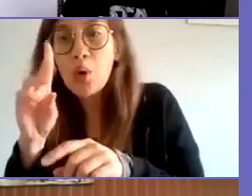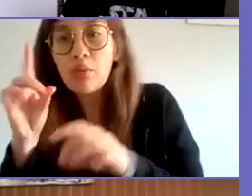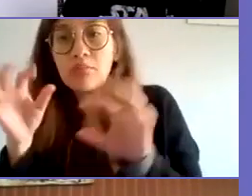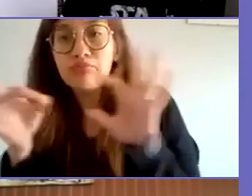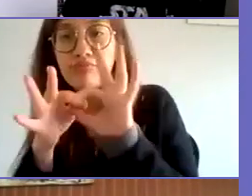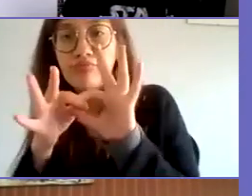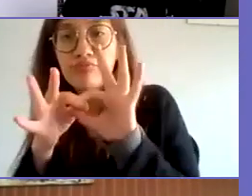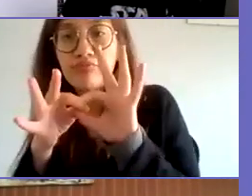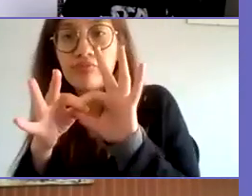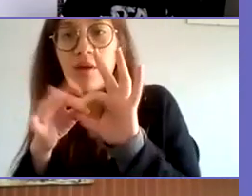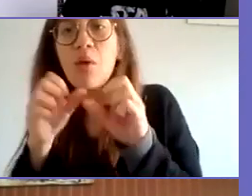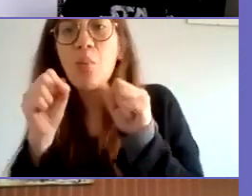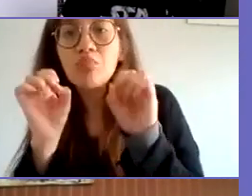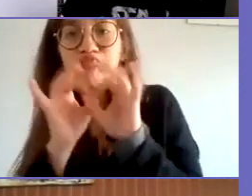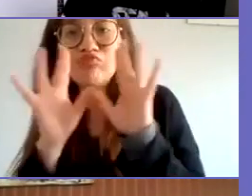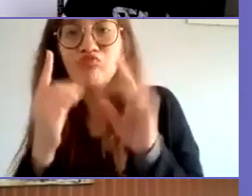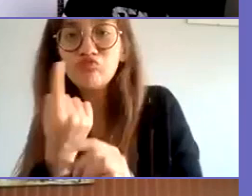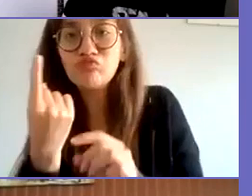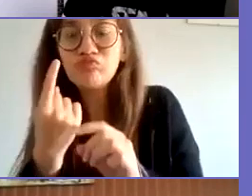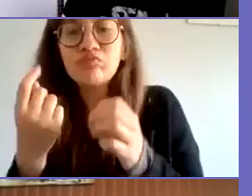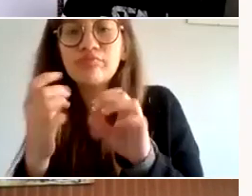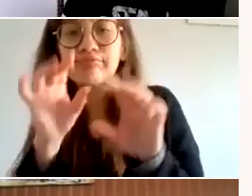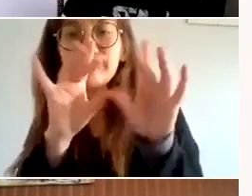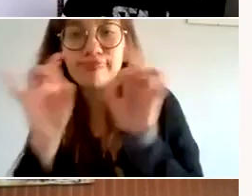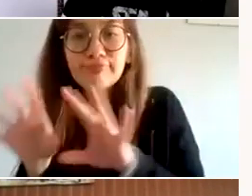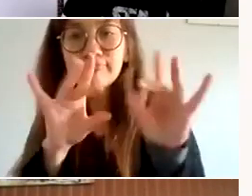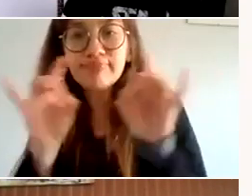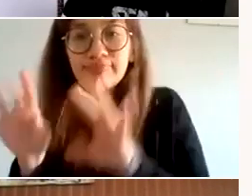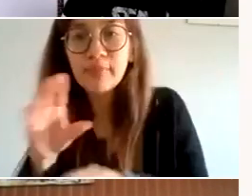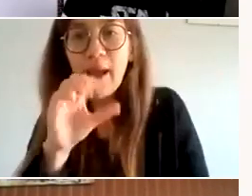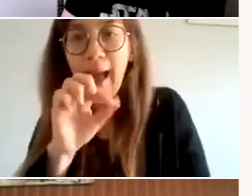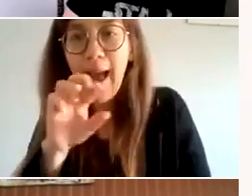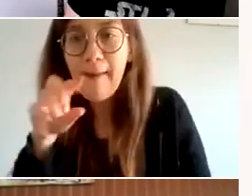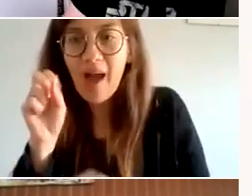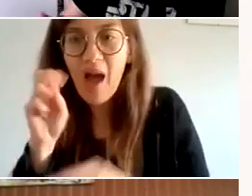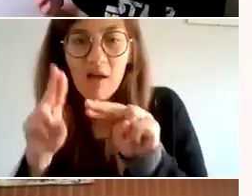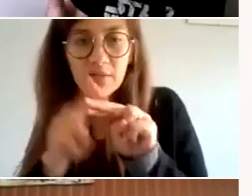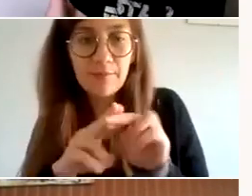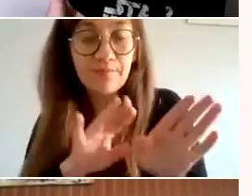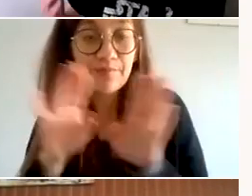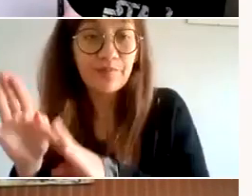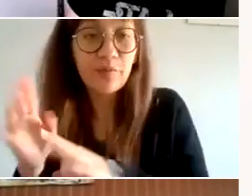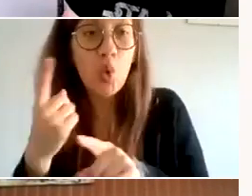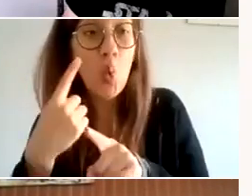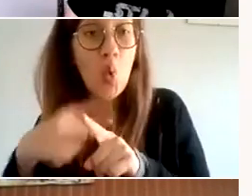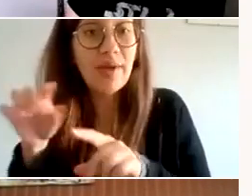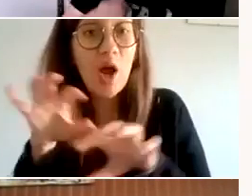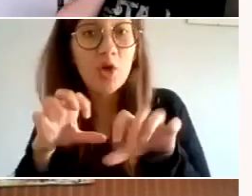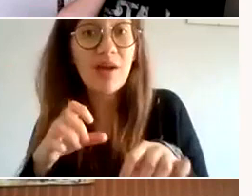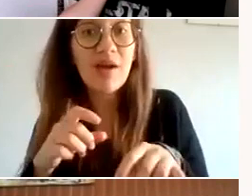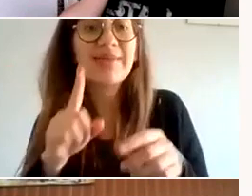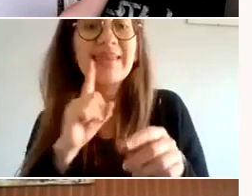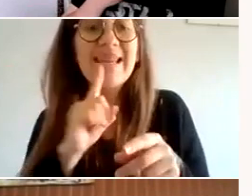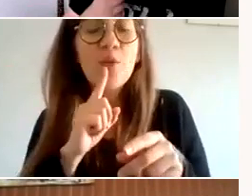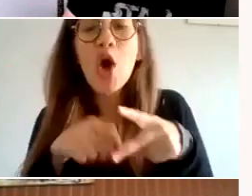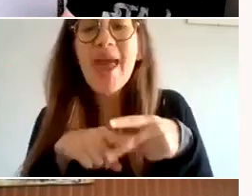Bien, por último, vamos a ver la herramienta de colaboración. Y aquí vamos a ver, por ejemplo, el tema de la mensajería instantánea. Esto